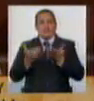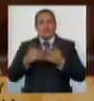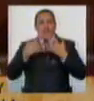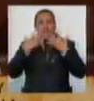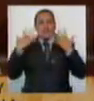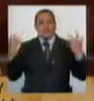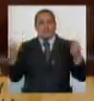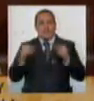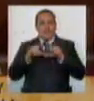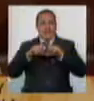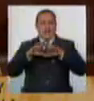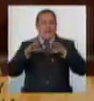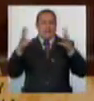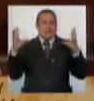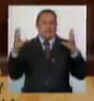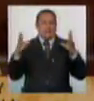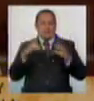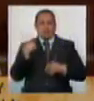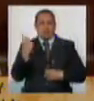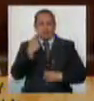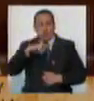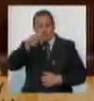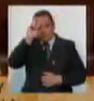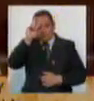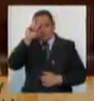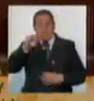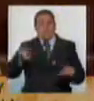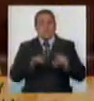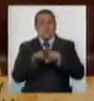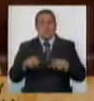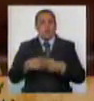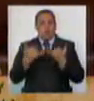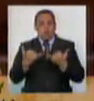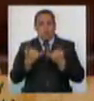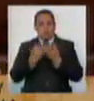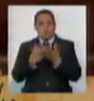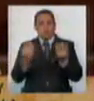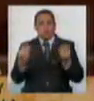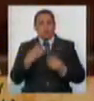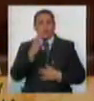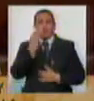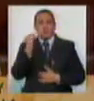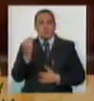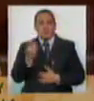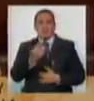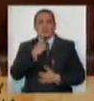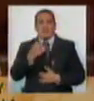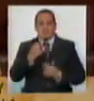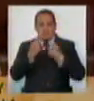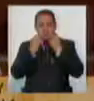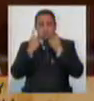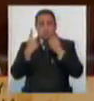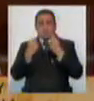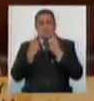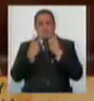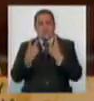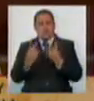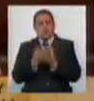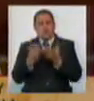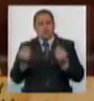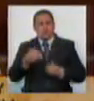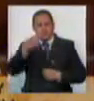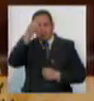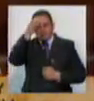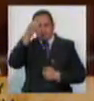alegría infinita al país. Hoy y hay jóvenes que también nos han sorprendido con un gran